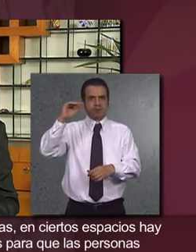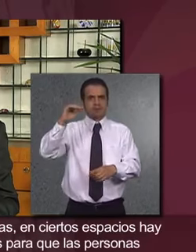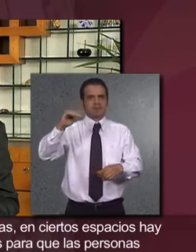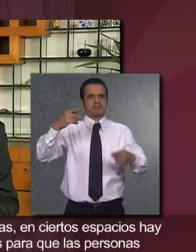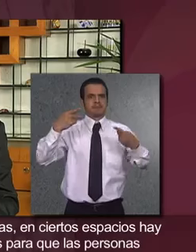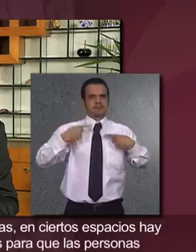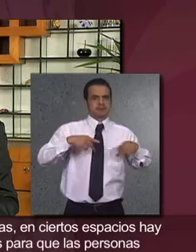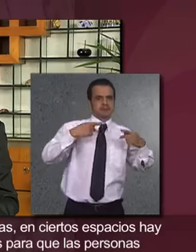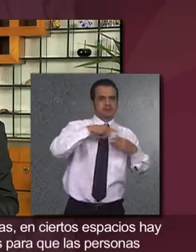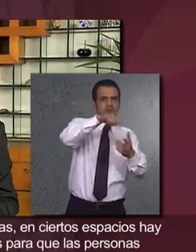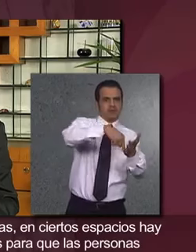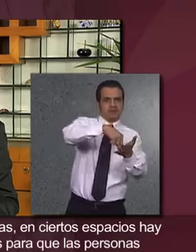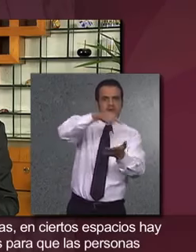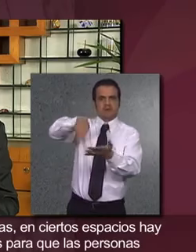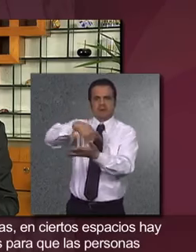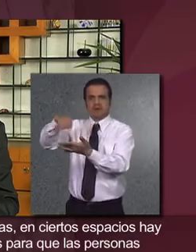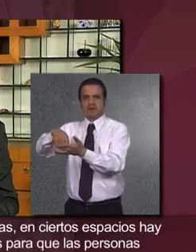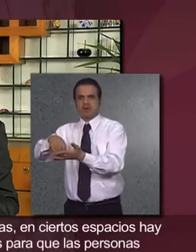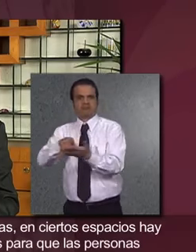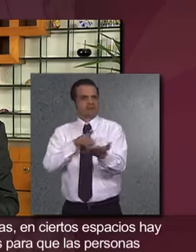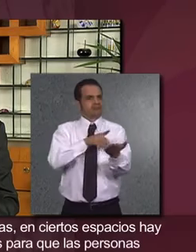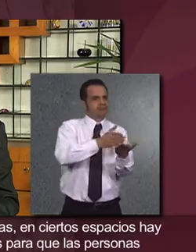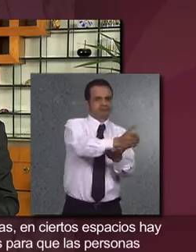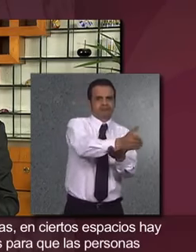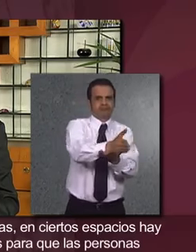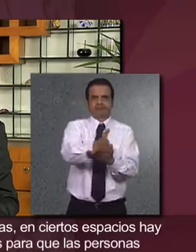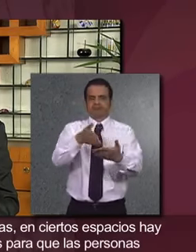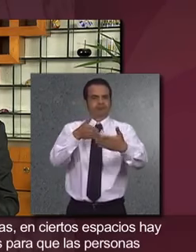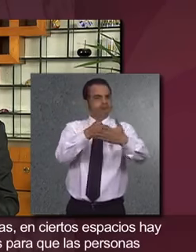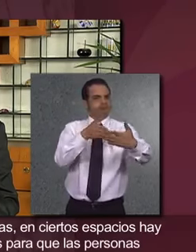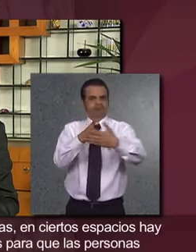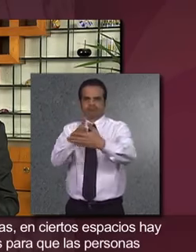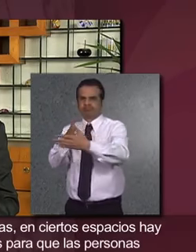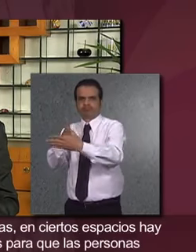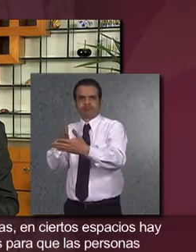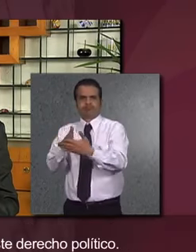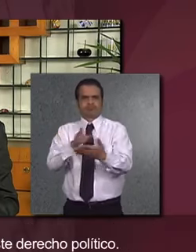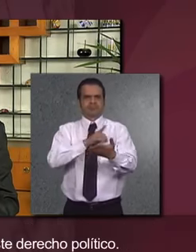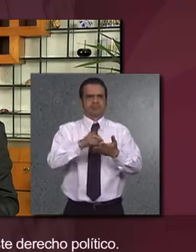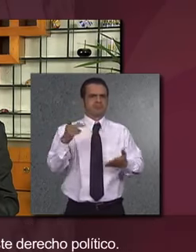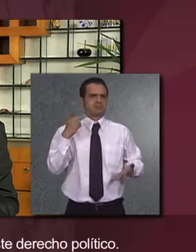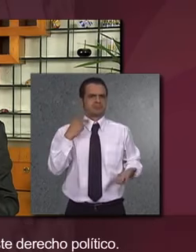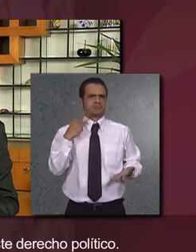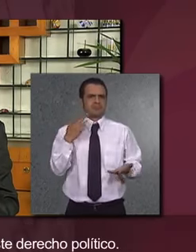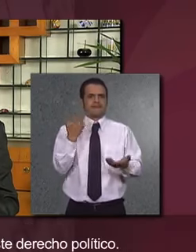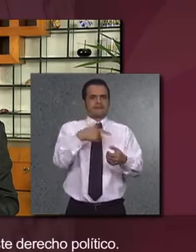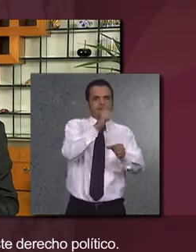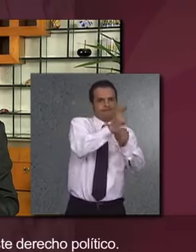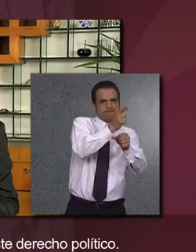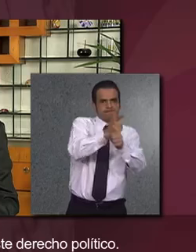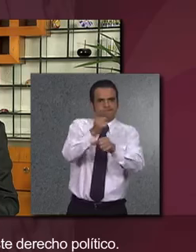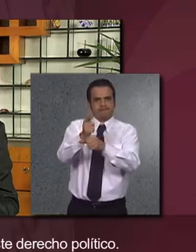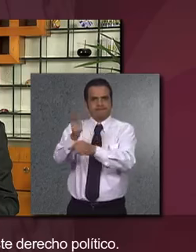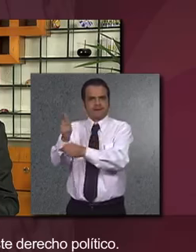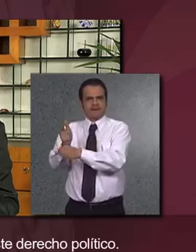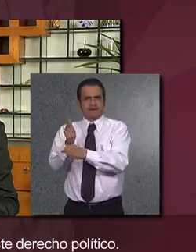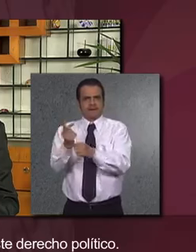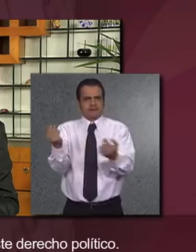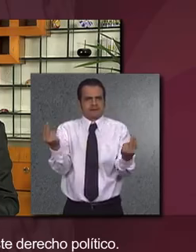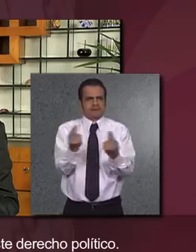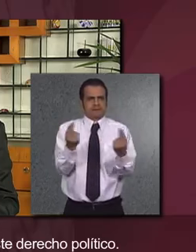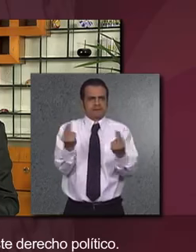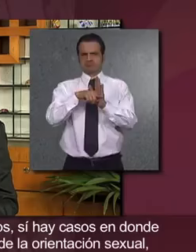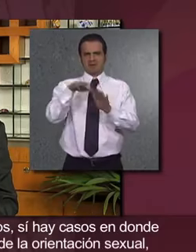personas, en ciertos espacios hay mayores restricciones para que las personas puedan ejercer este